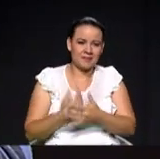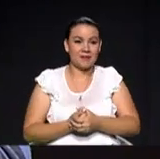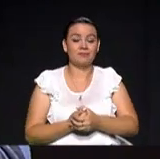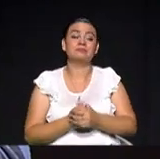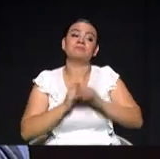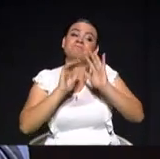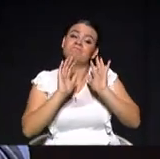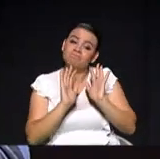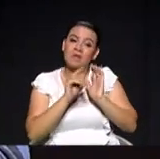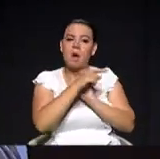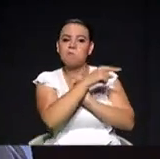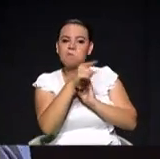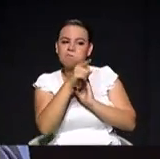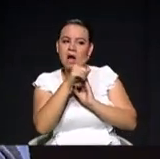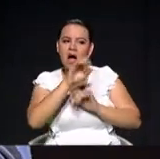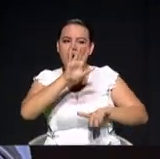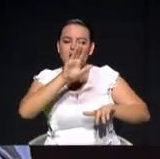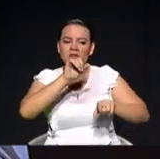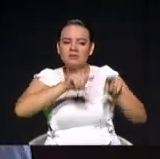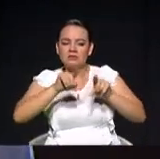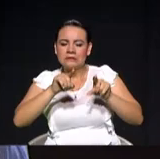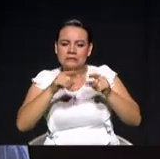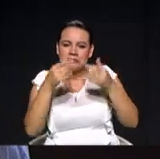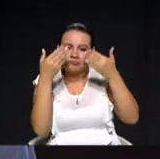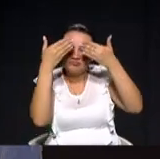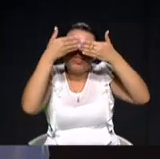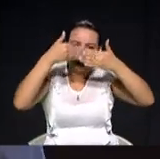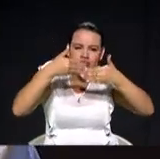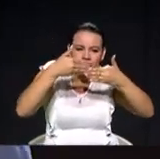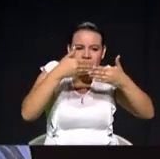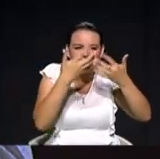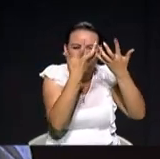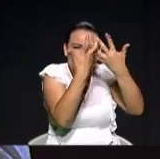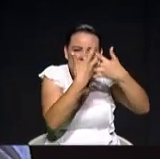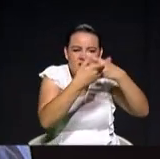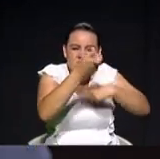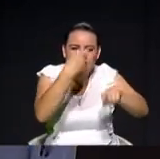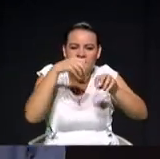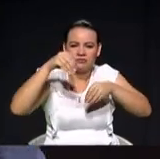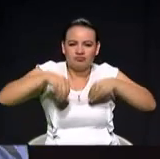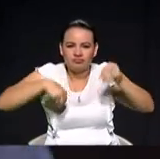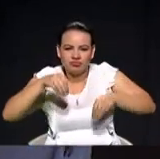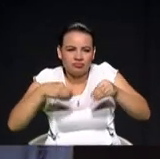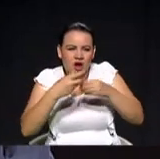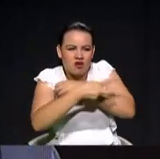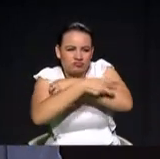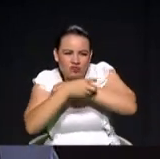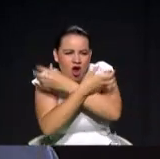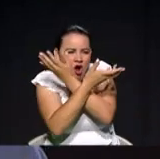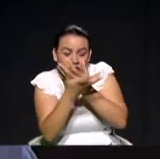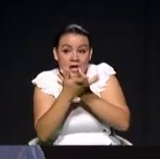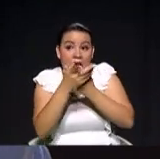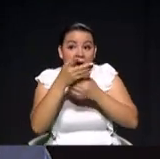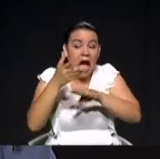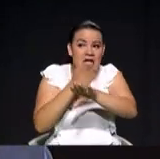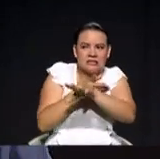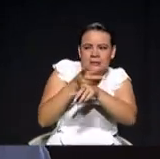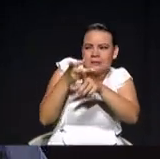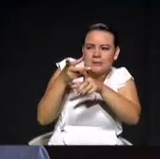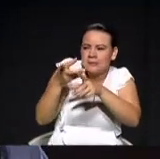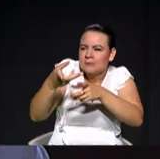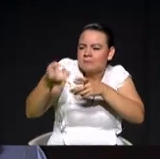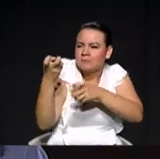también las empresas criminal las rentas criminales perseguiremos el comercio de segunda mano donde venden las cosas robadas de la ciudad y